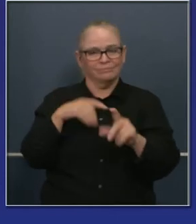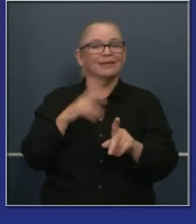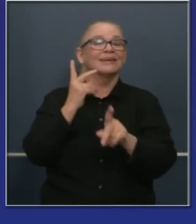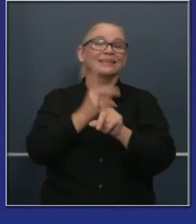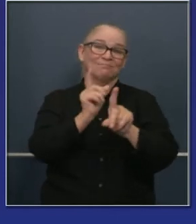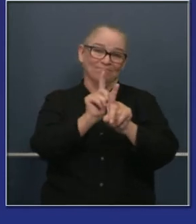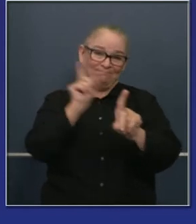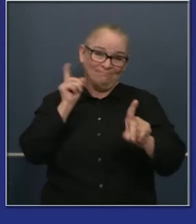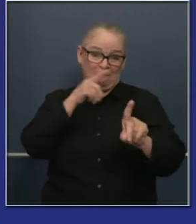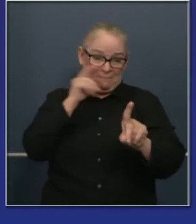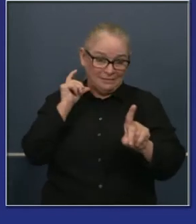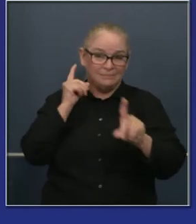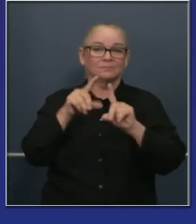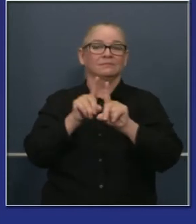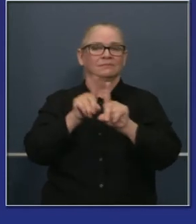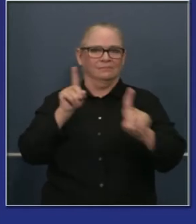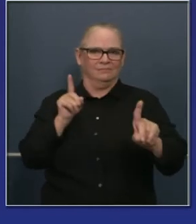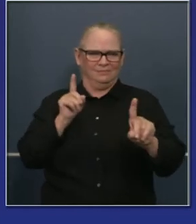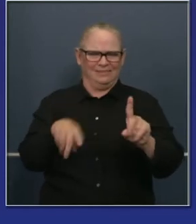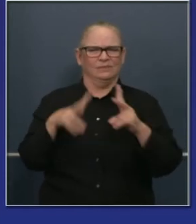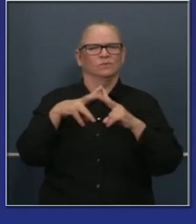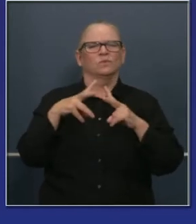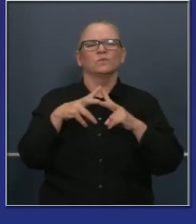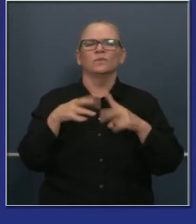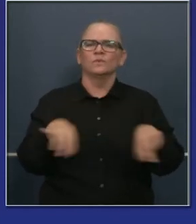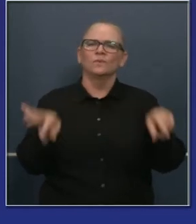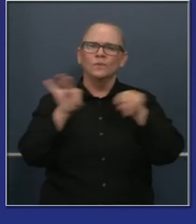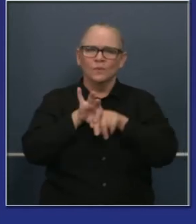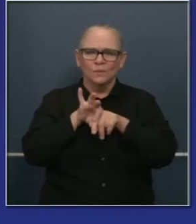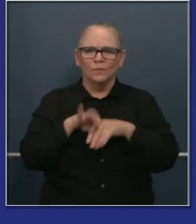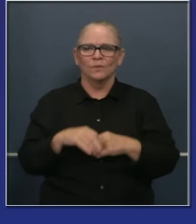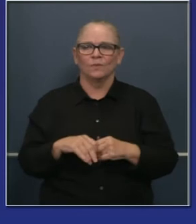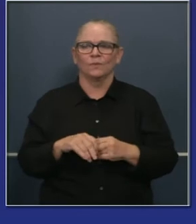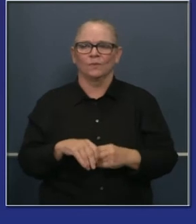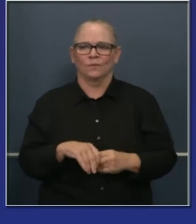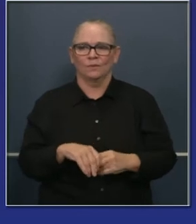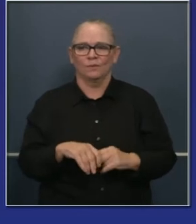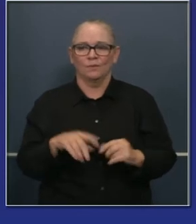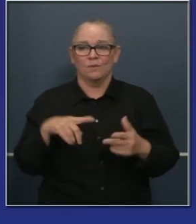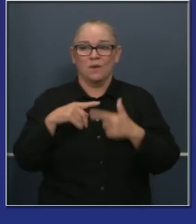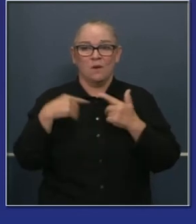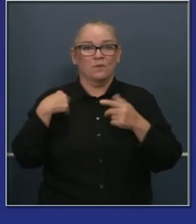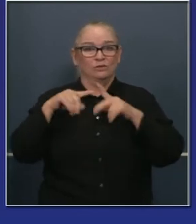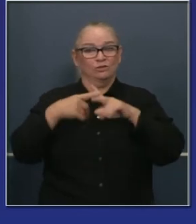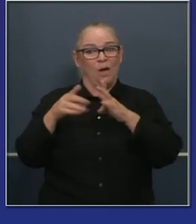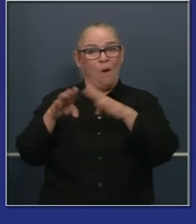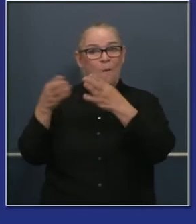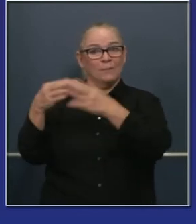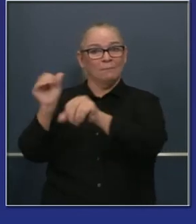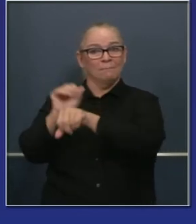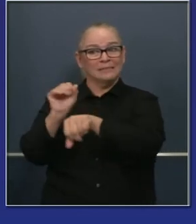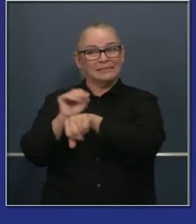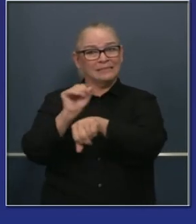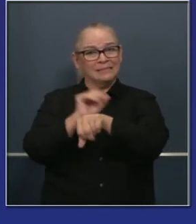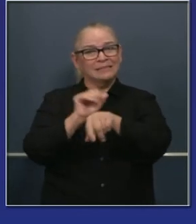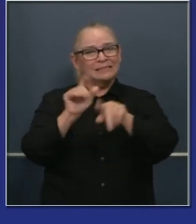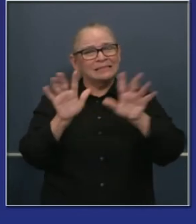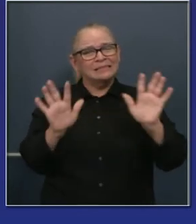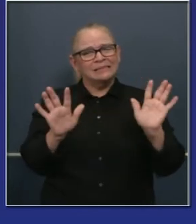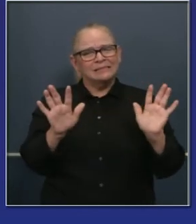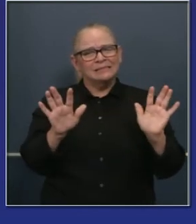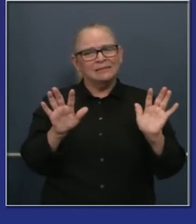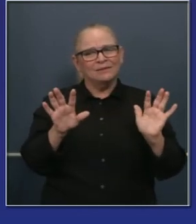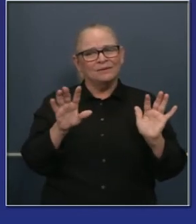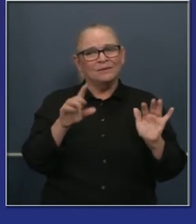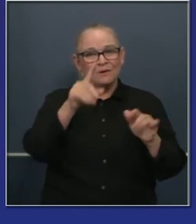físicamente de los demás ahora que empezamos a modificar nuestras órdenes de quedarse en casa y vamos a nuevas de restricción